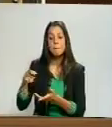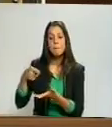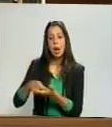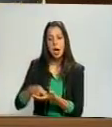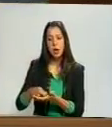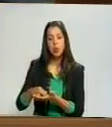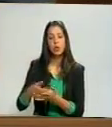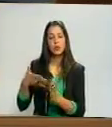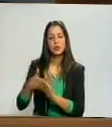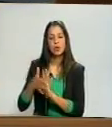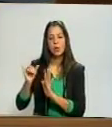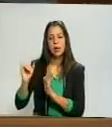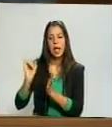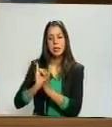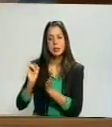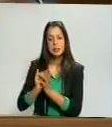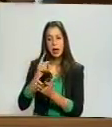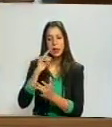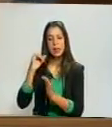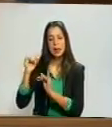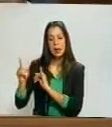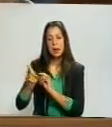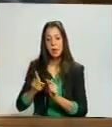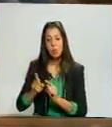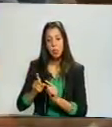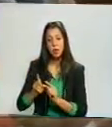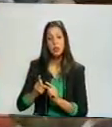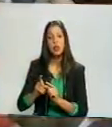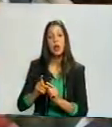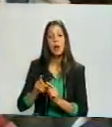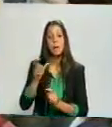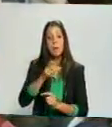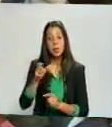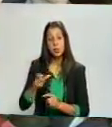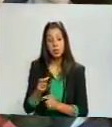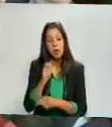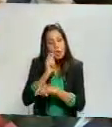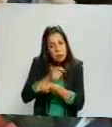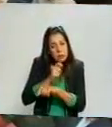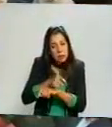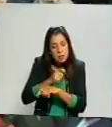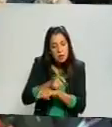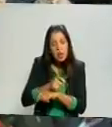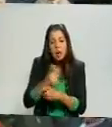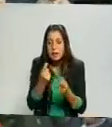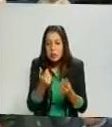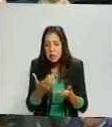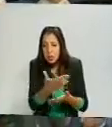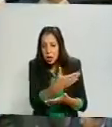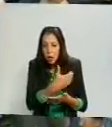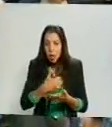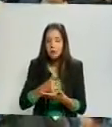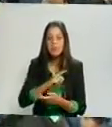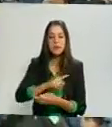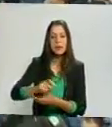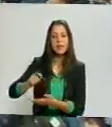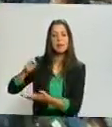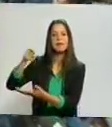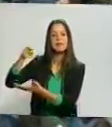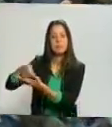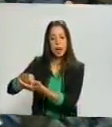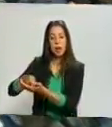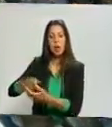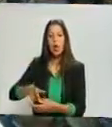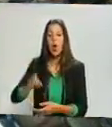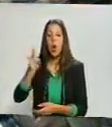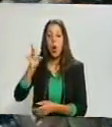de impuestos sobre la renta, aplicable a los enriquecimientos netos de fuente territorial obtenidos de la venta